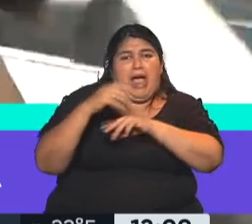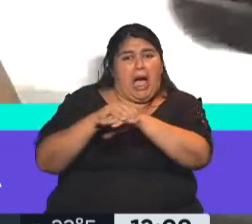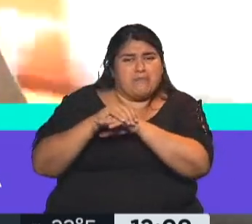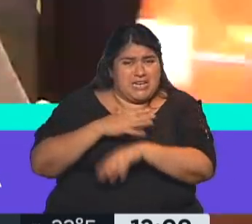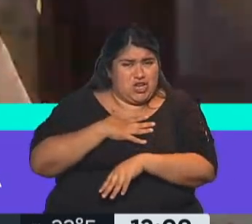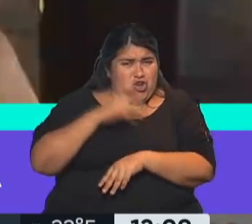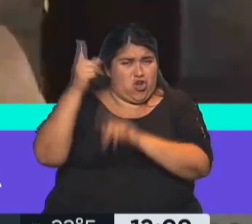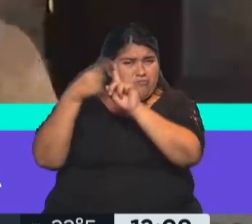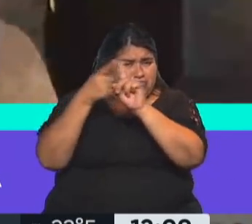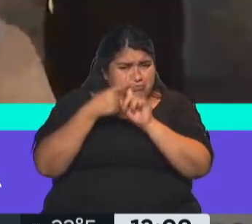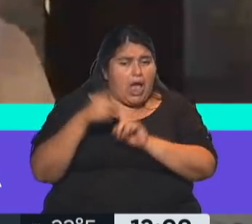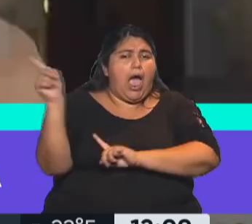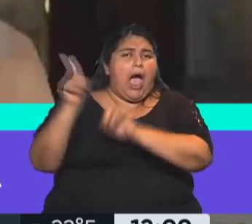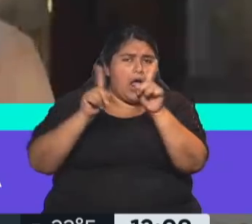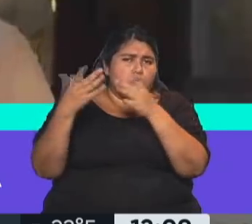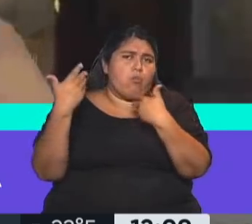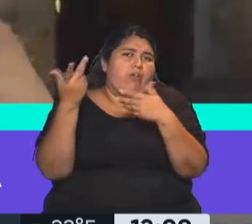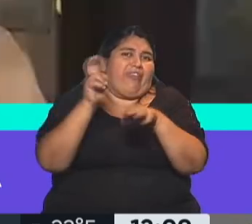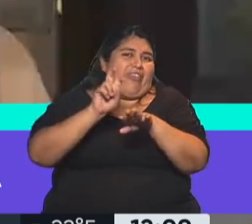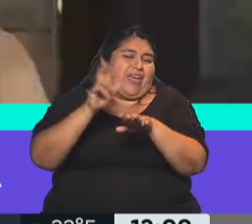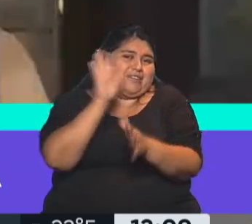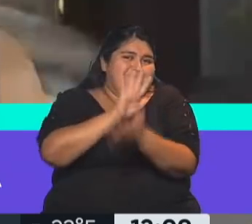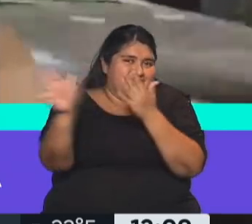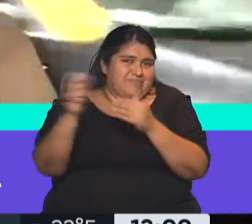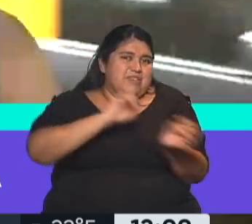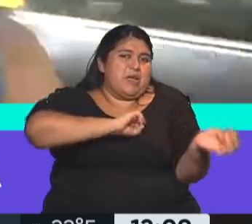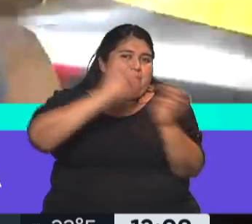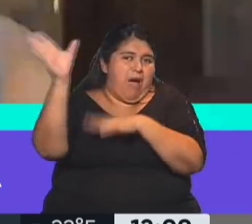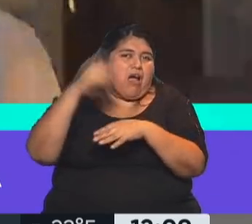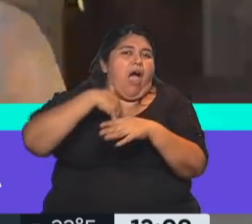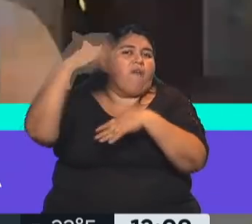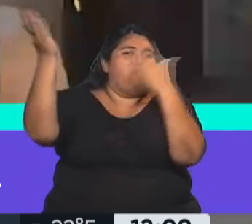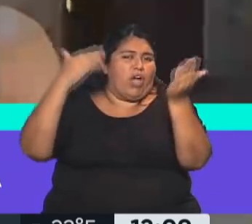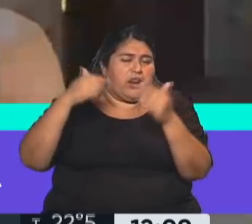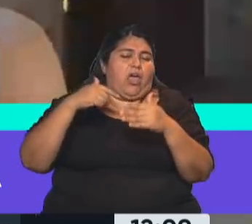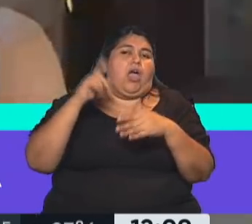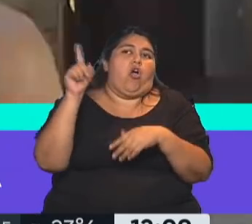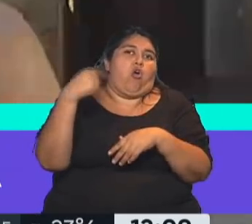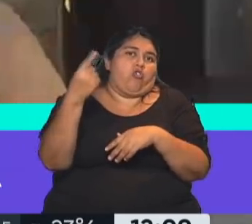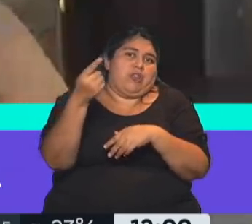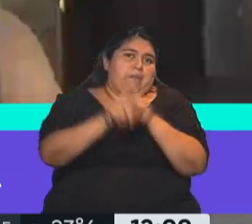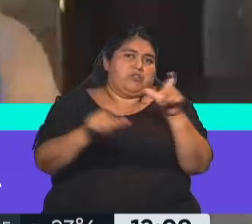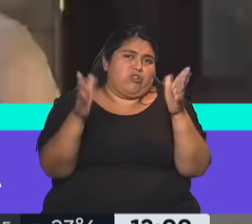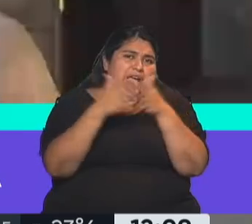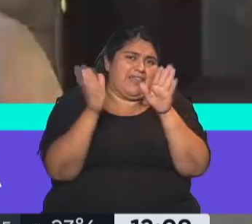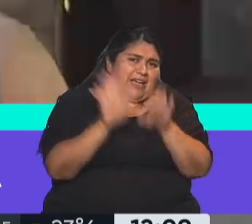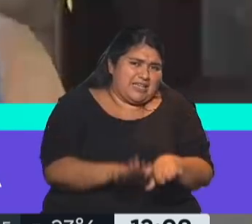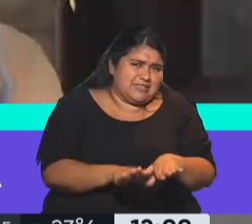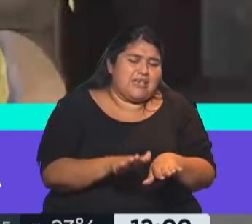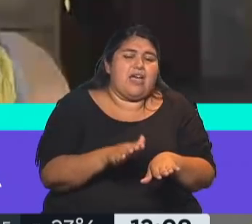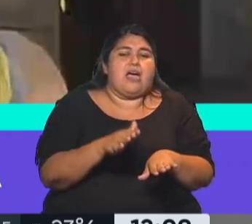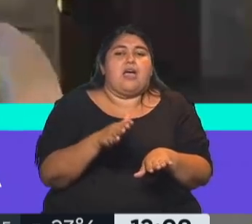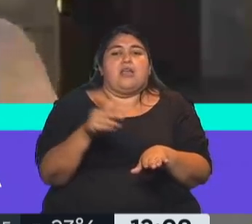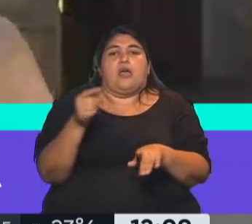allá, que algunos pudieron abandonar la ciudad e irse más para el interior, otros se tuvieron que quedarse por diversos motivos, como no